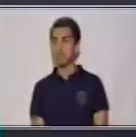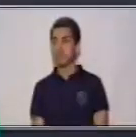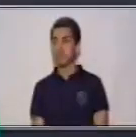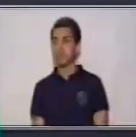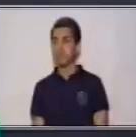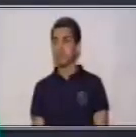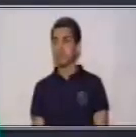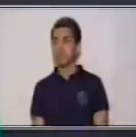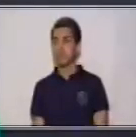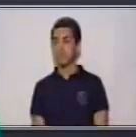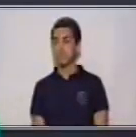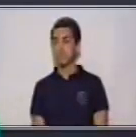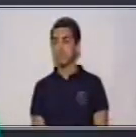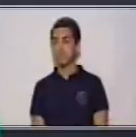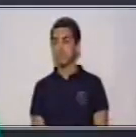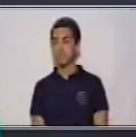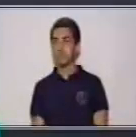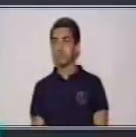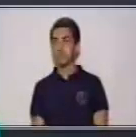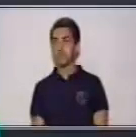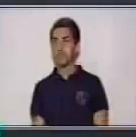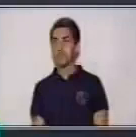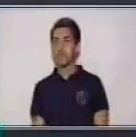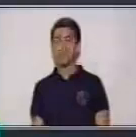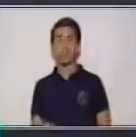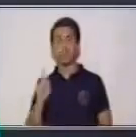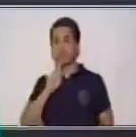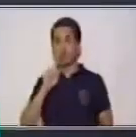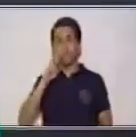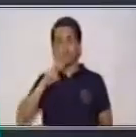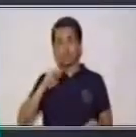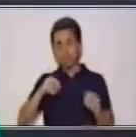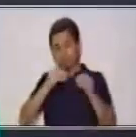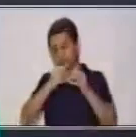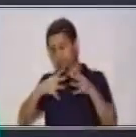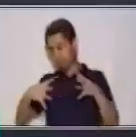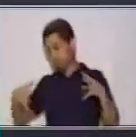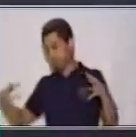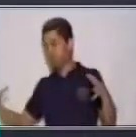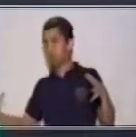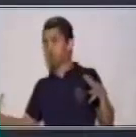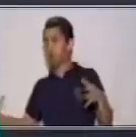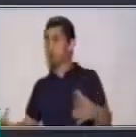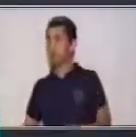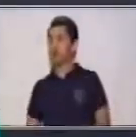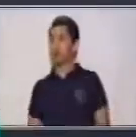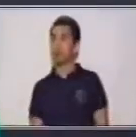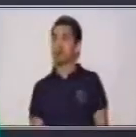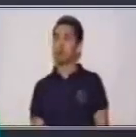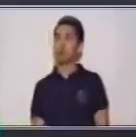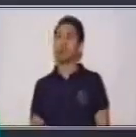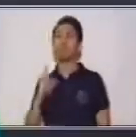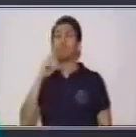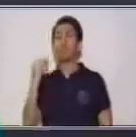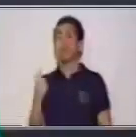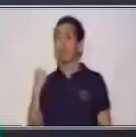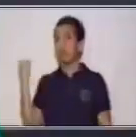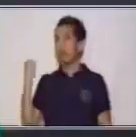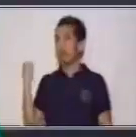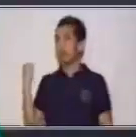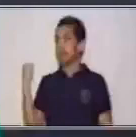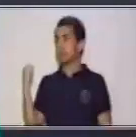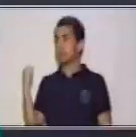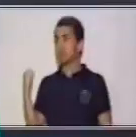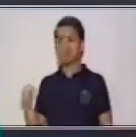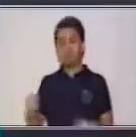número fraccionario, sin realizar toda esta operación, porque esto